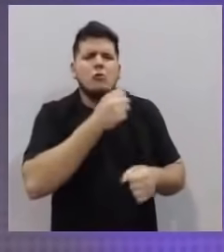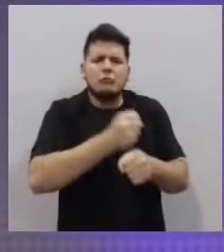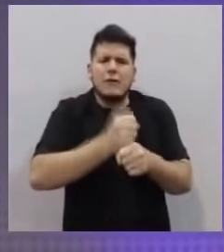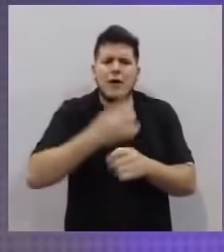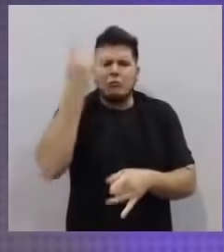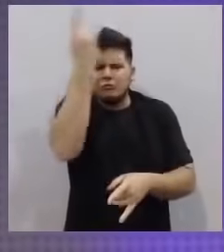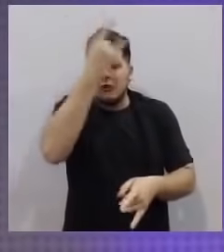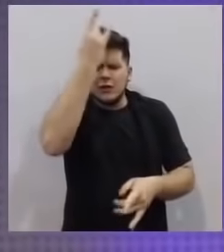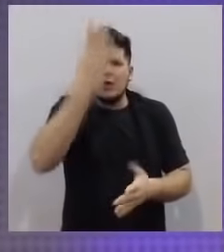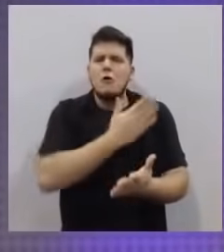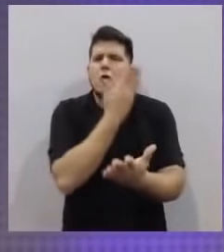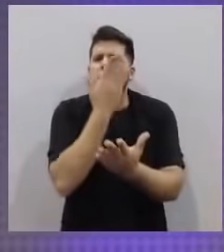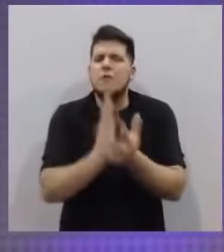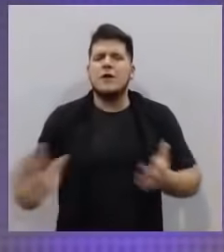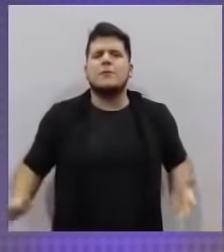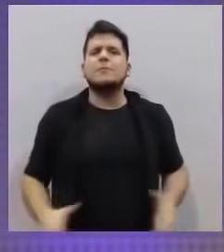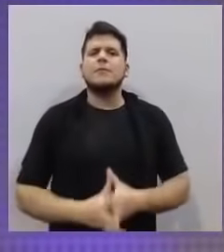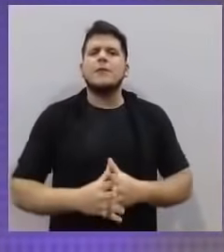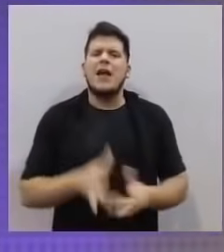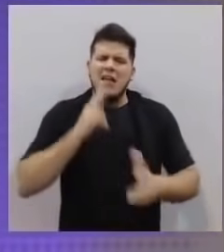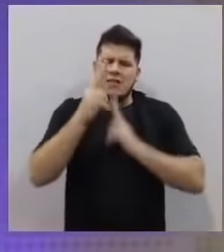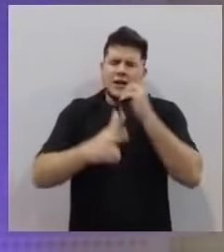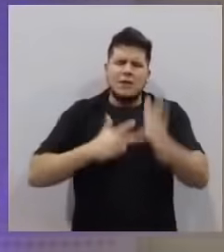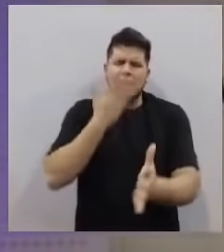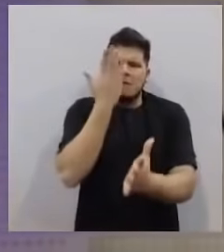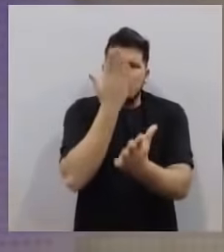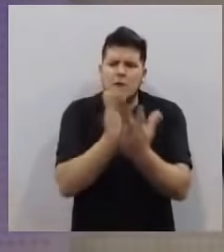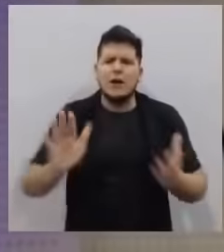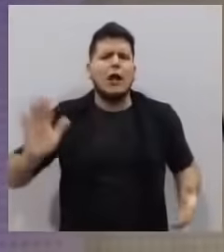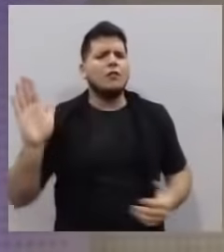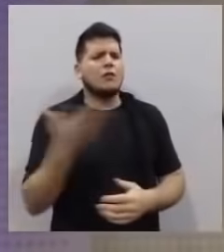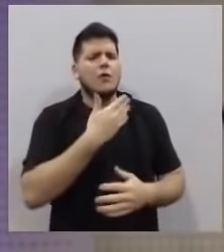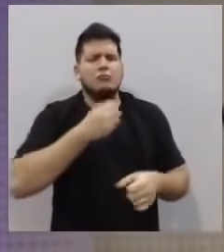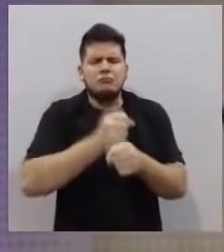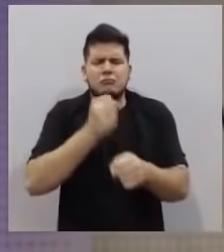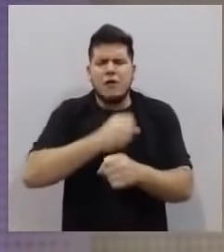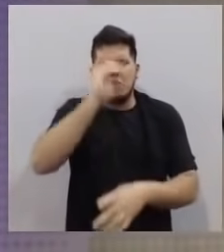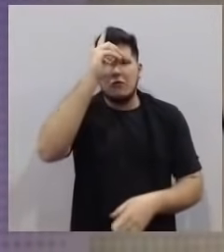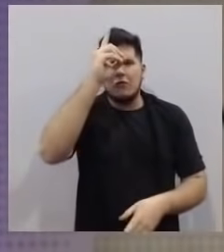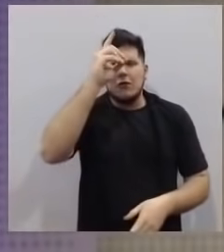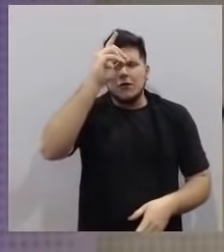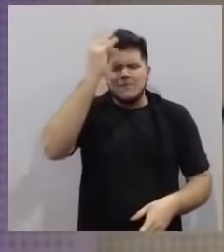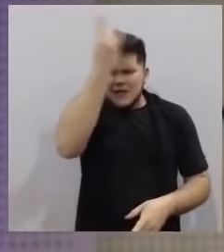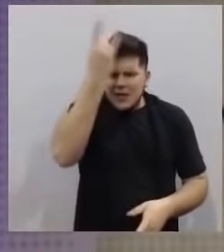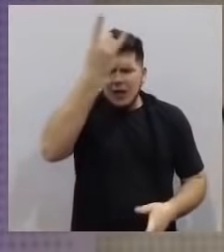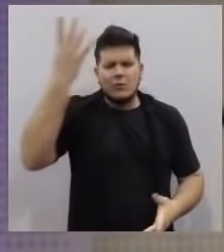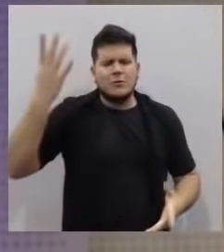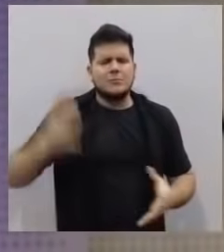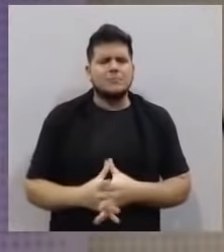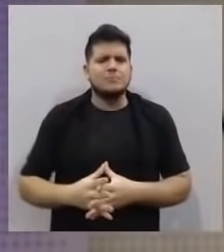poderoso de jesus toda maldición se corta ahora señor en el nombre de jesus todo trabajo de